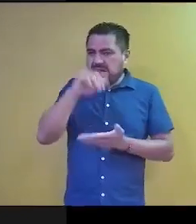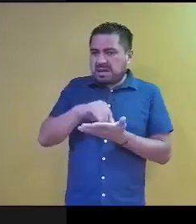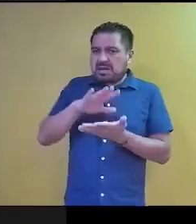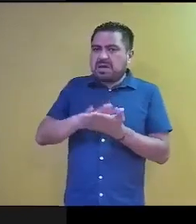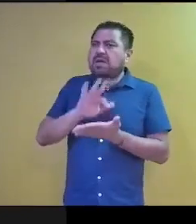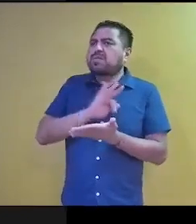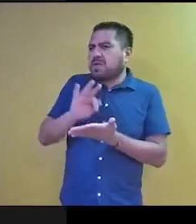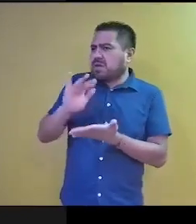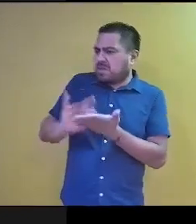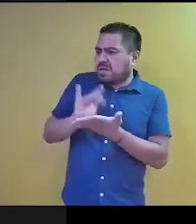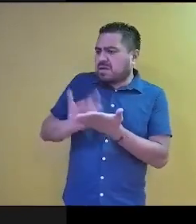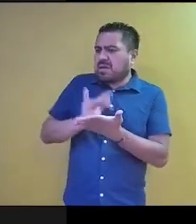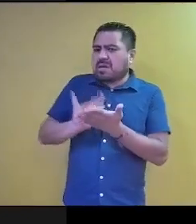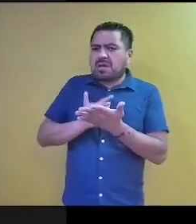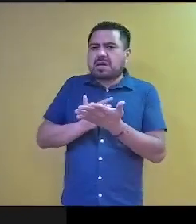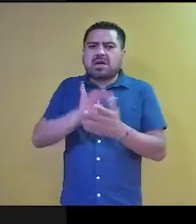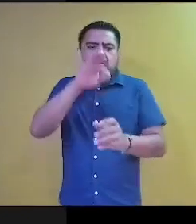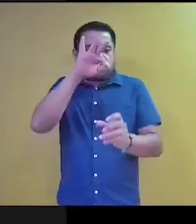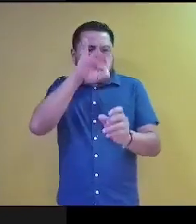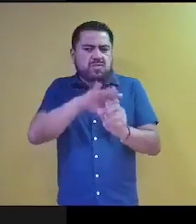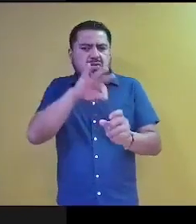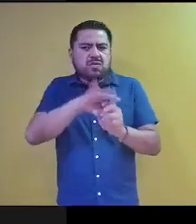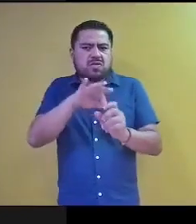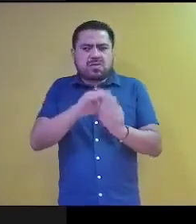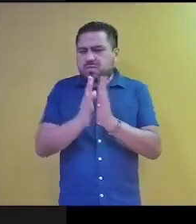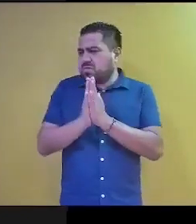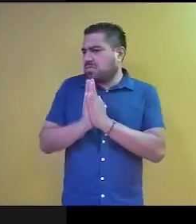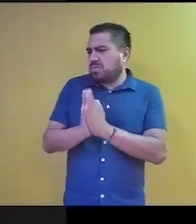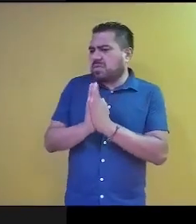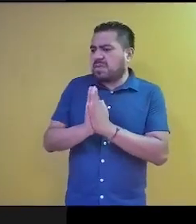apoye a tomar la votación, por favor.